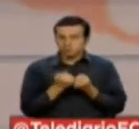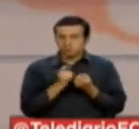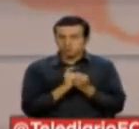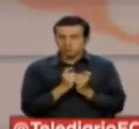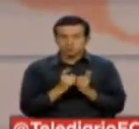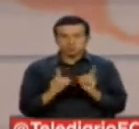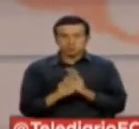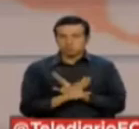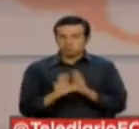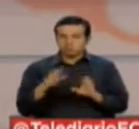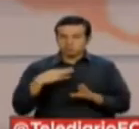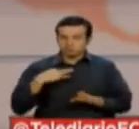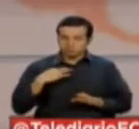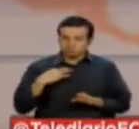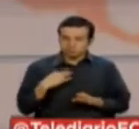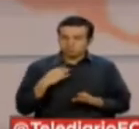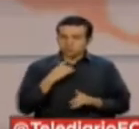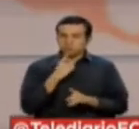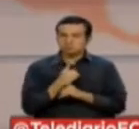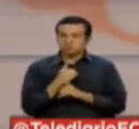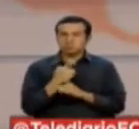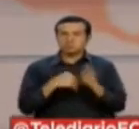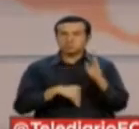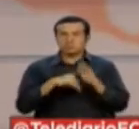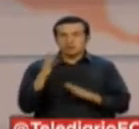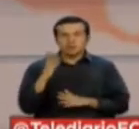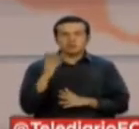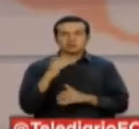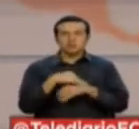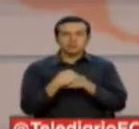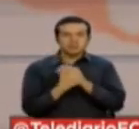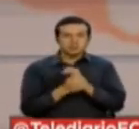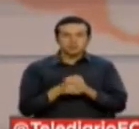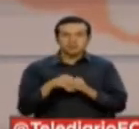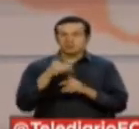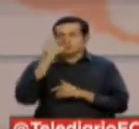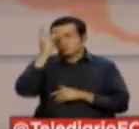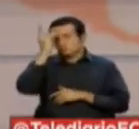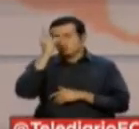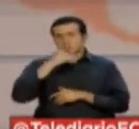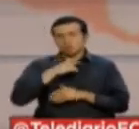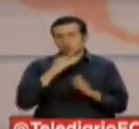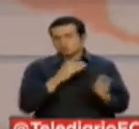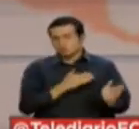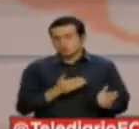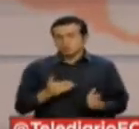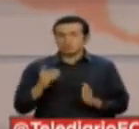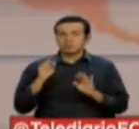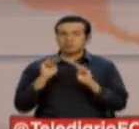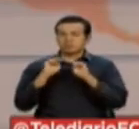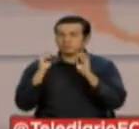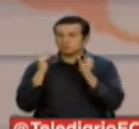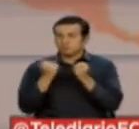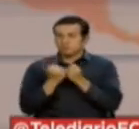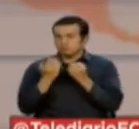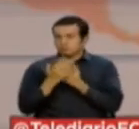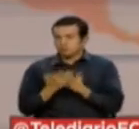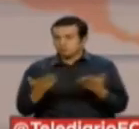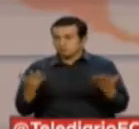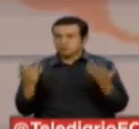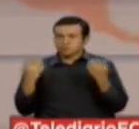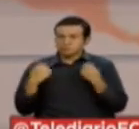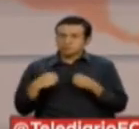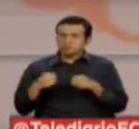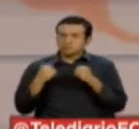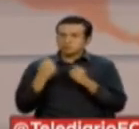la voluntad de la creación del espacio fiscal a través de medidas que incluyen que tanto el MIES haga un